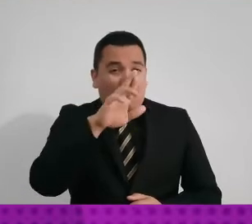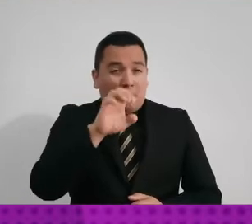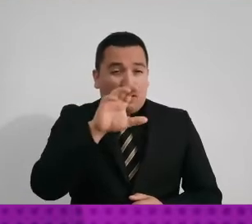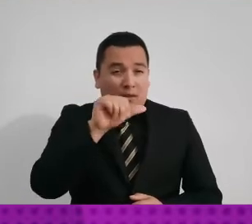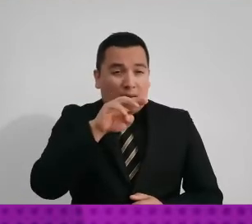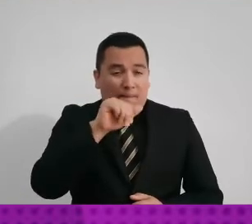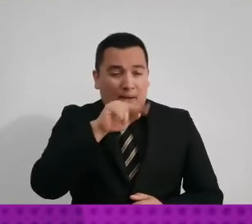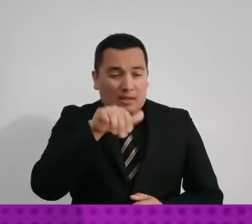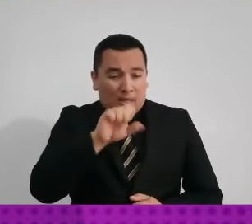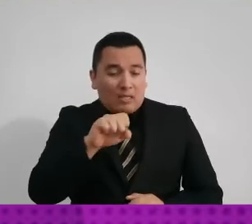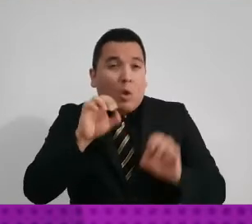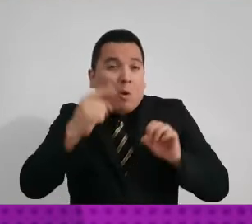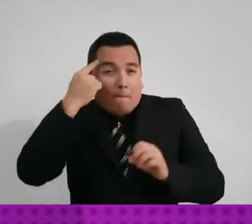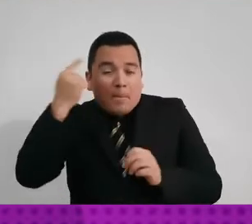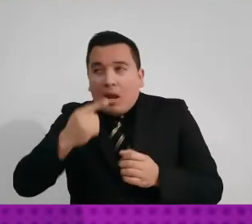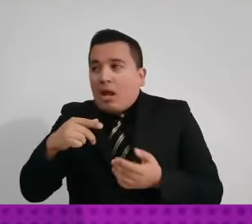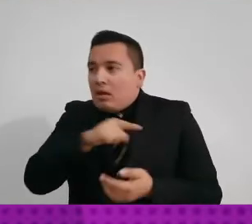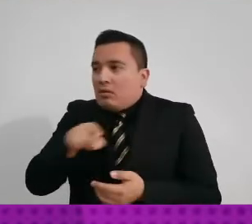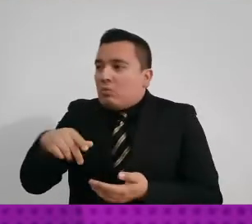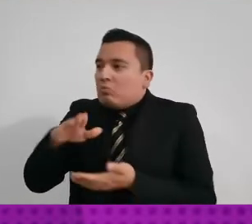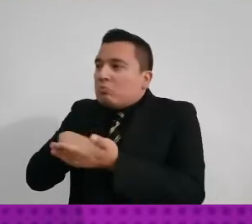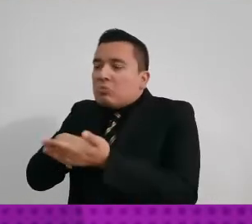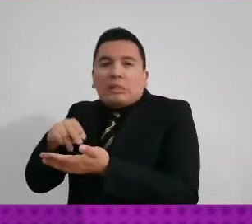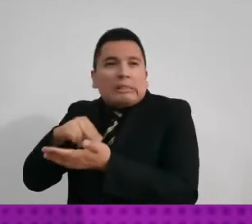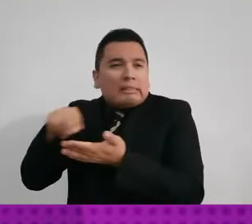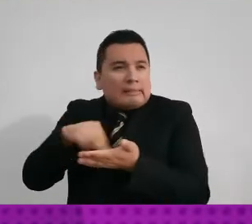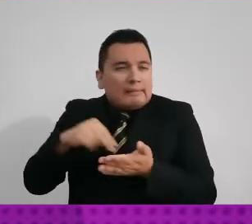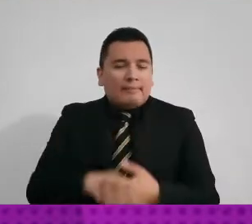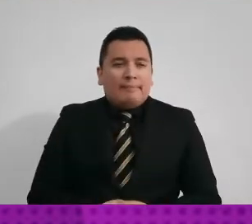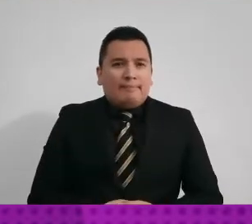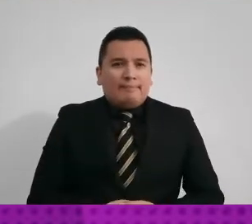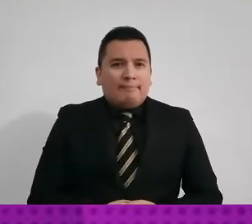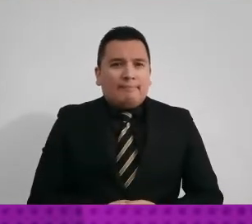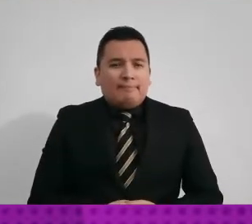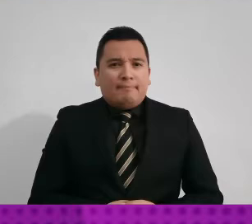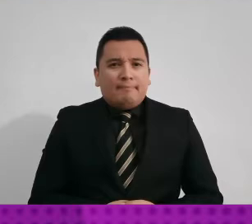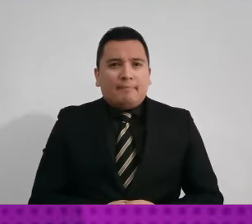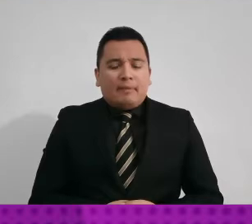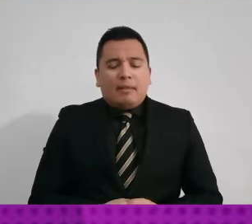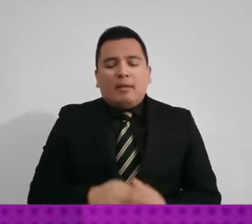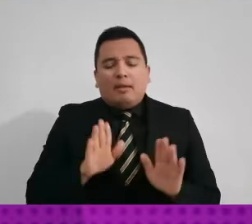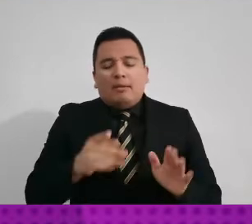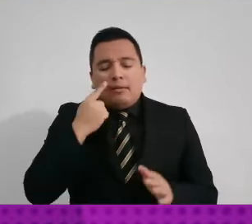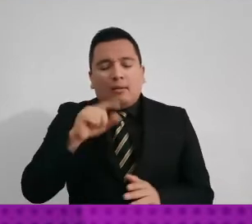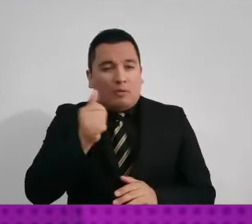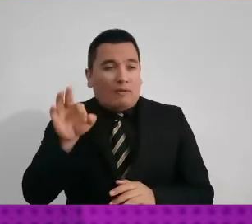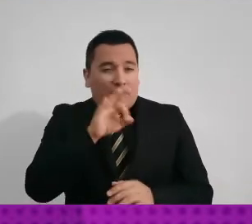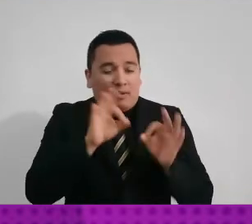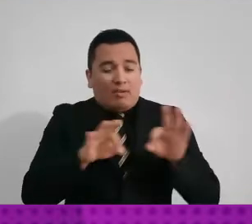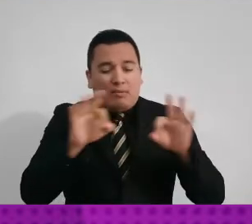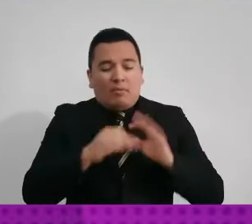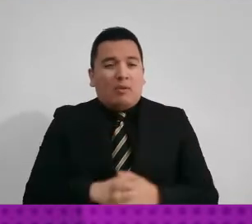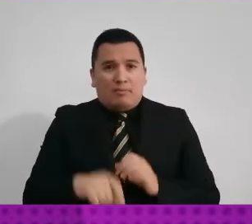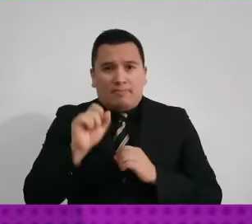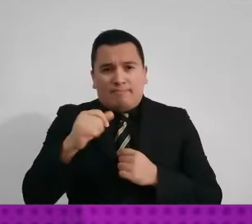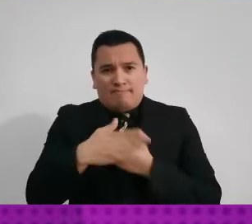precampaña como para recabar el apoyo de la ciudadanía a una candidatura independiente. Y si me permites, otra fecha